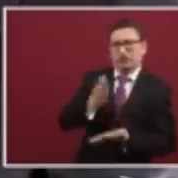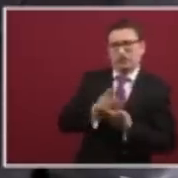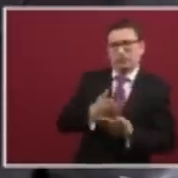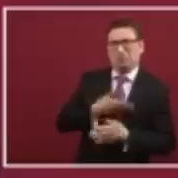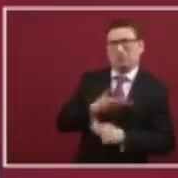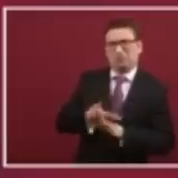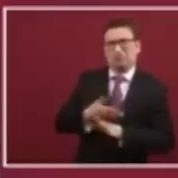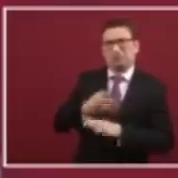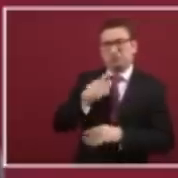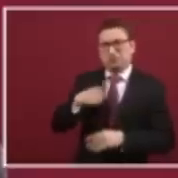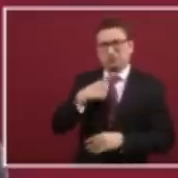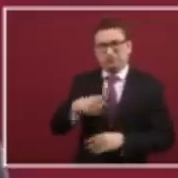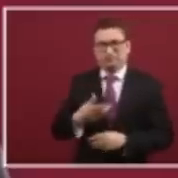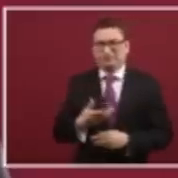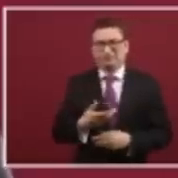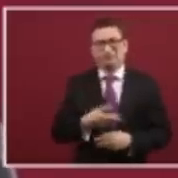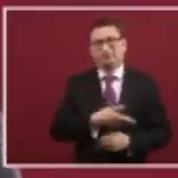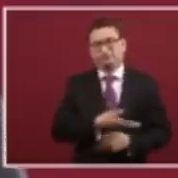Si